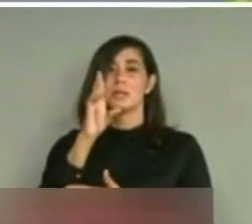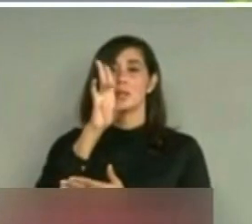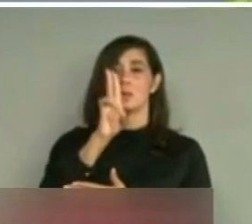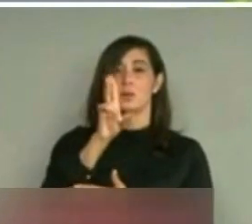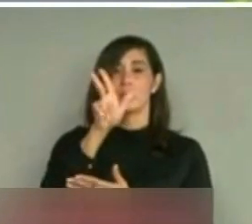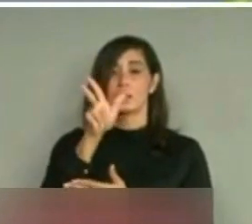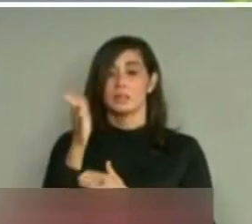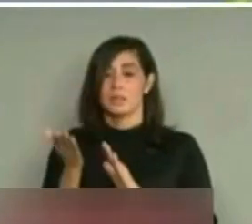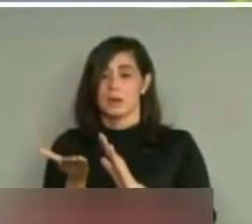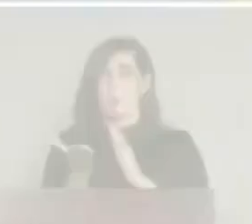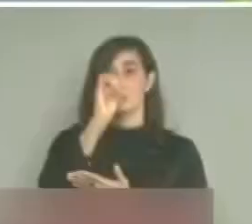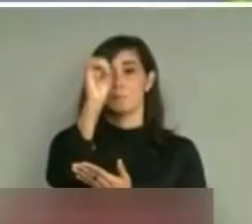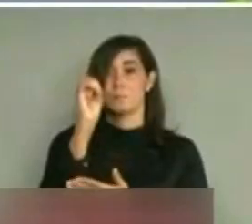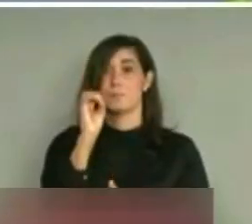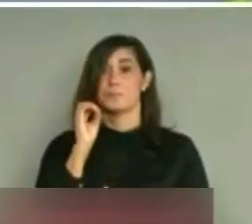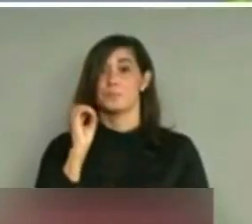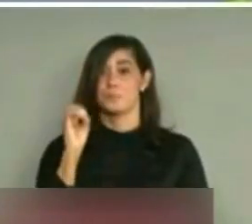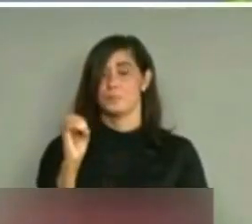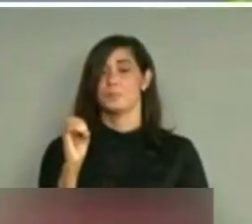173 fallecidos,